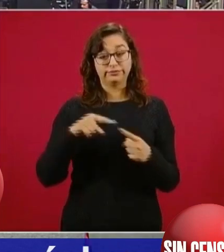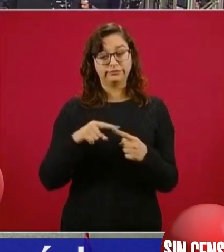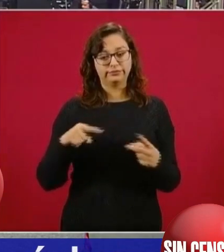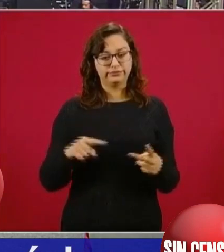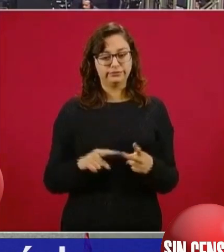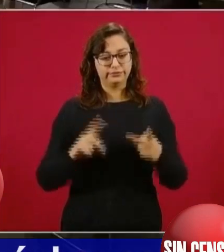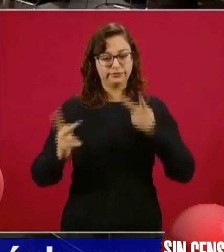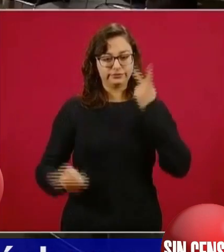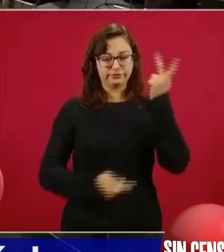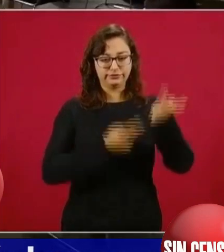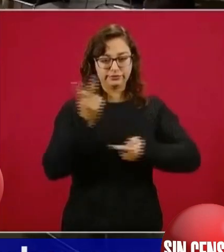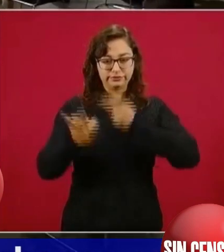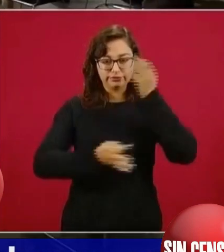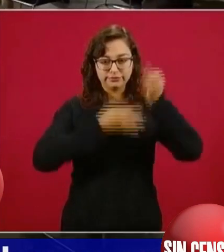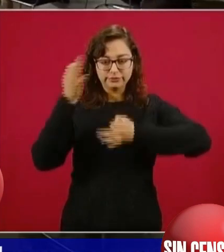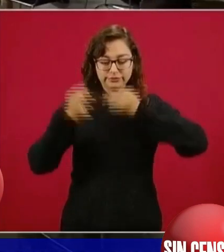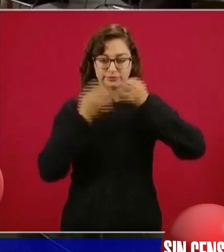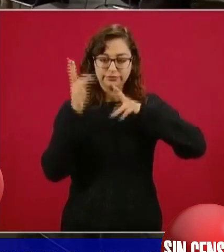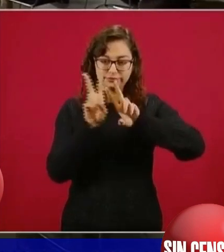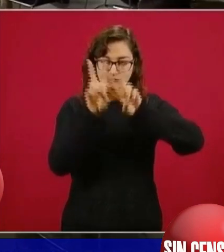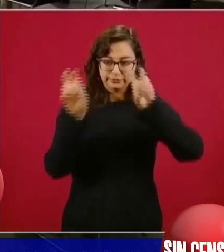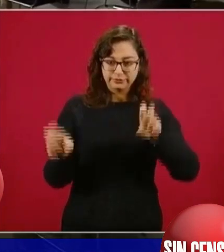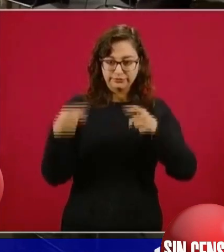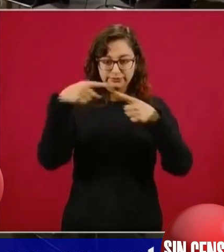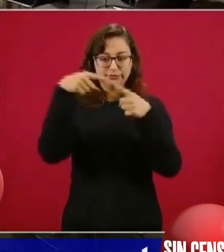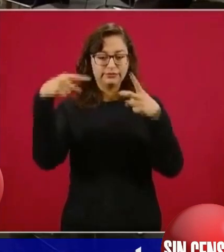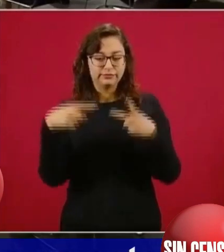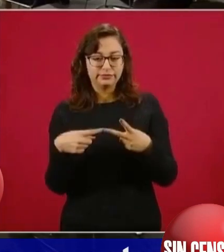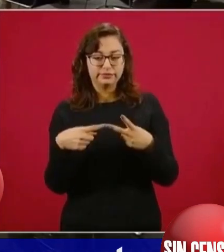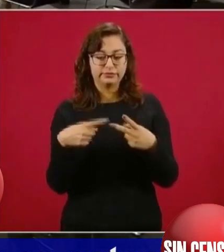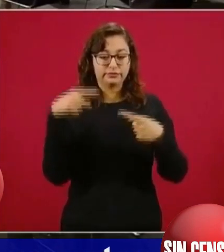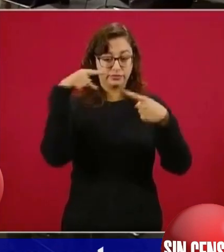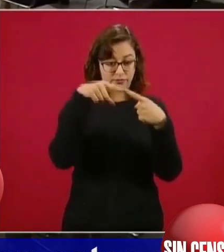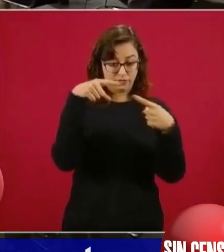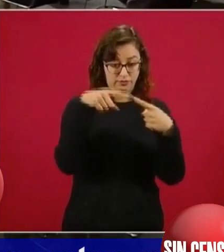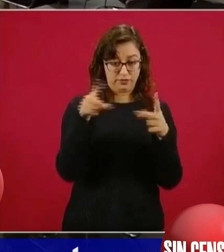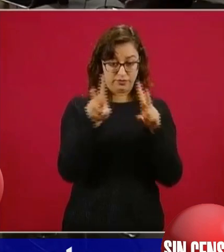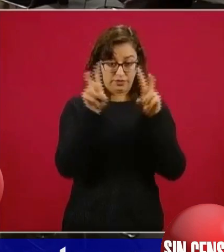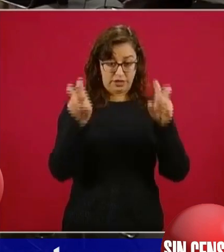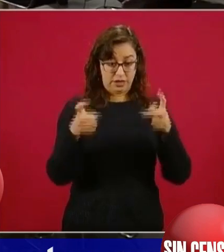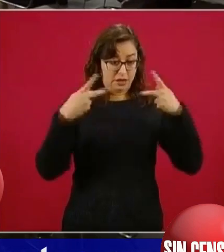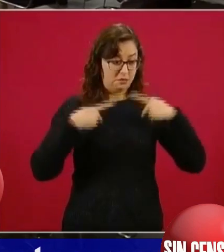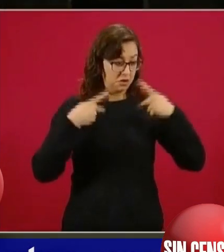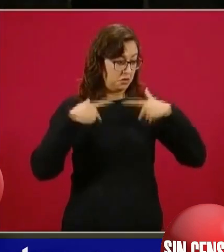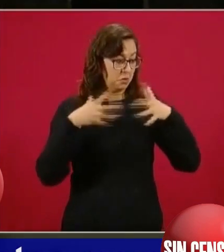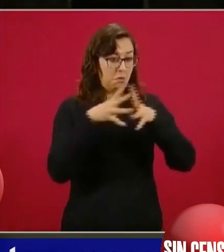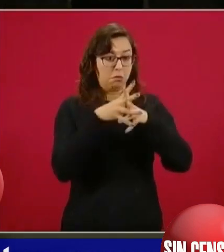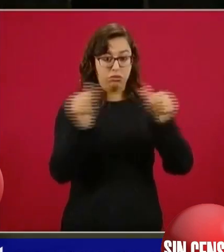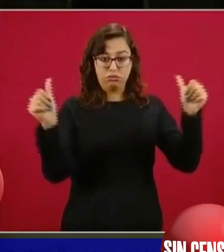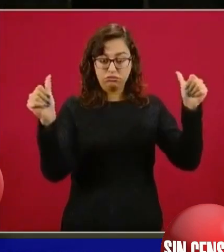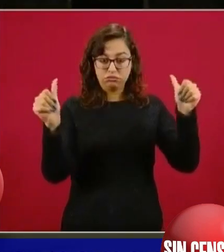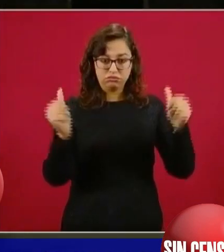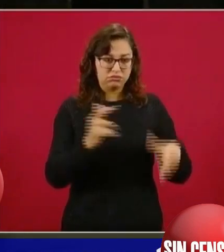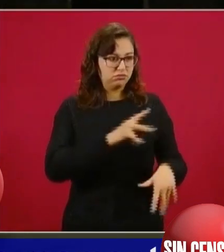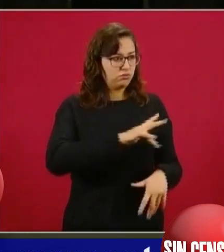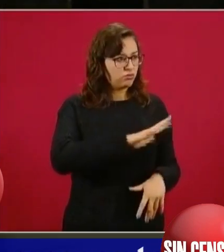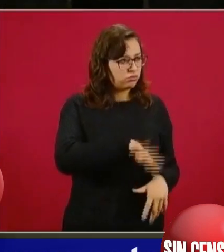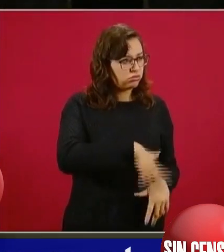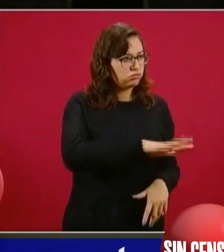esta mañana tiene que ver con la búsqueda de personas desaparecidas en el país. Y